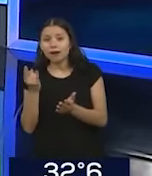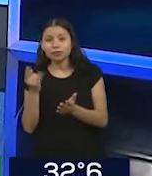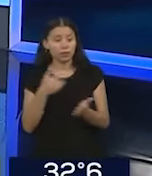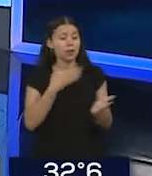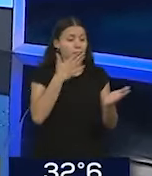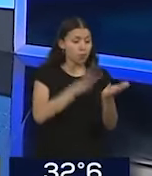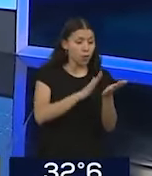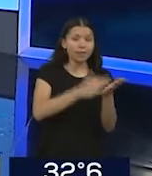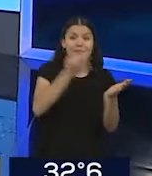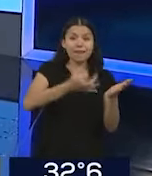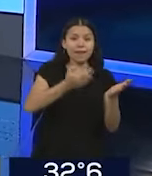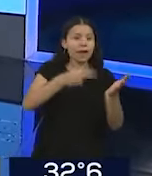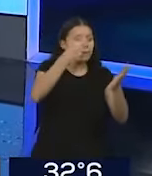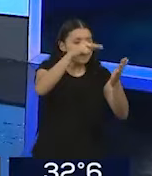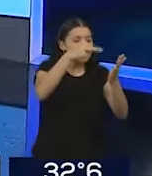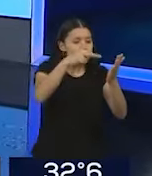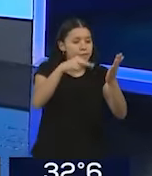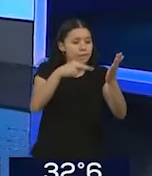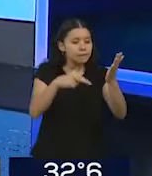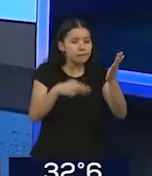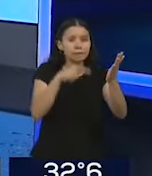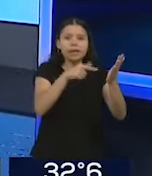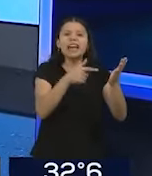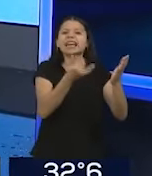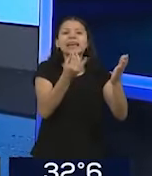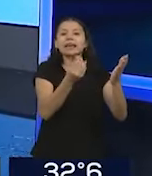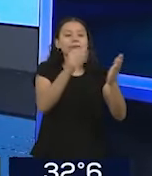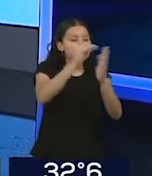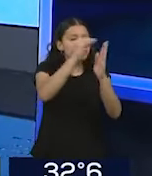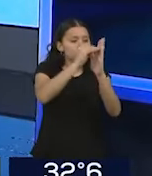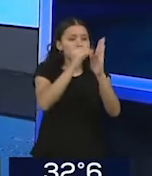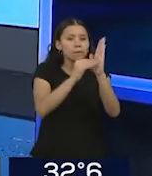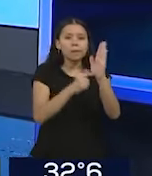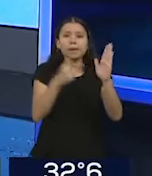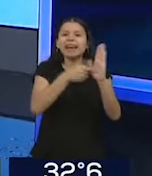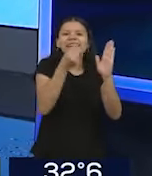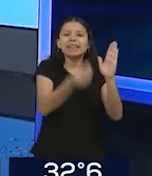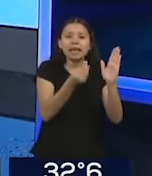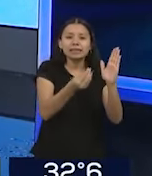ver cómo se compone ese recibo original. Entrenar que la vista.